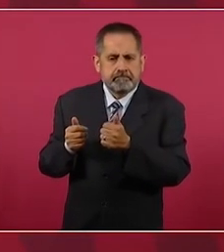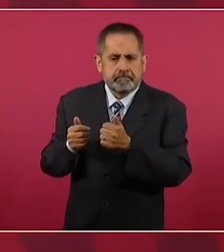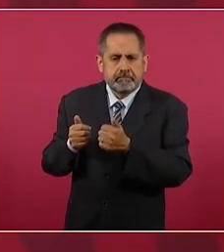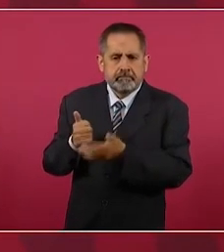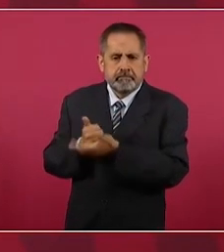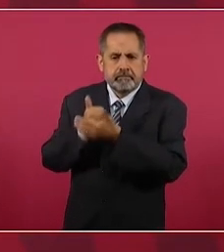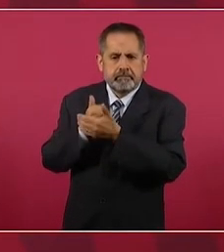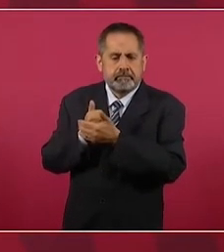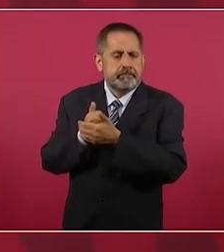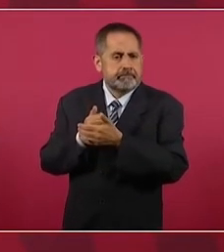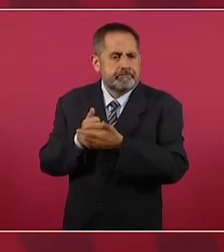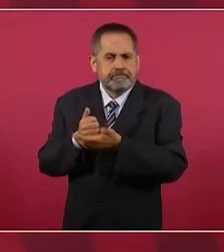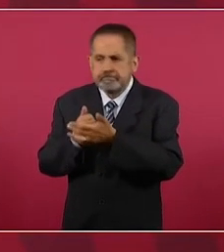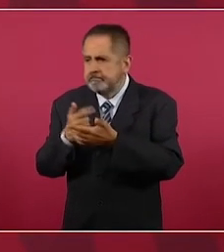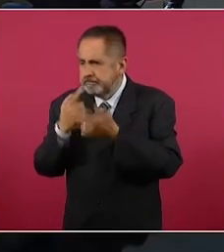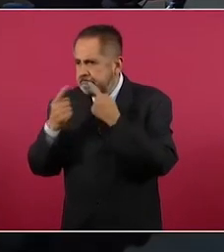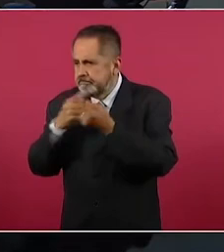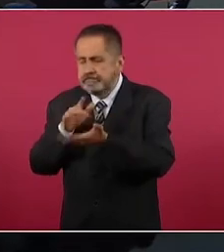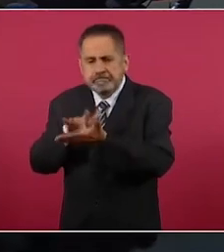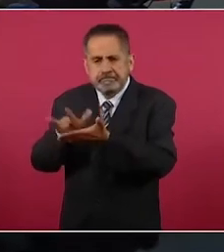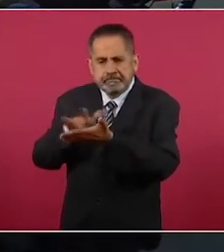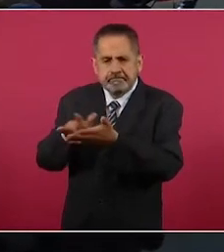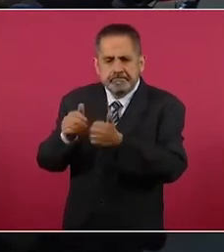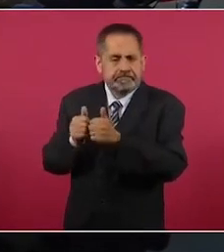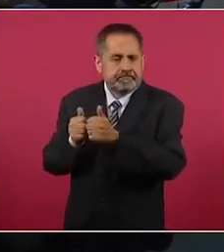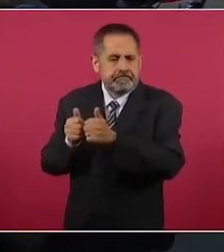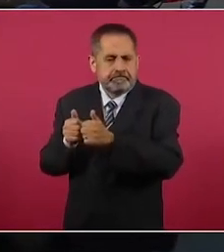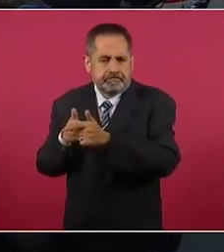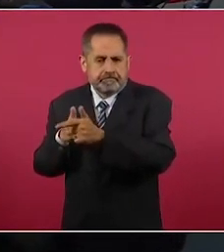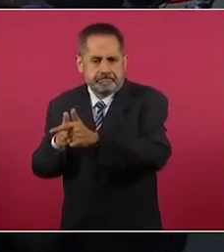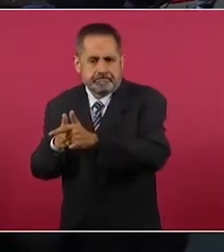sustituyendo, supliendo, desde luego